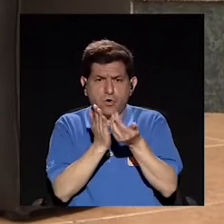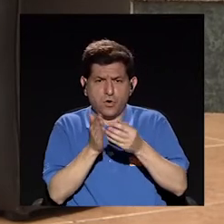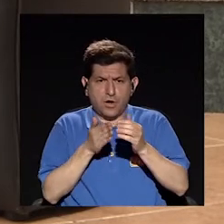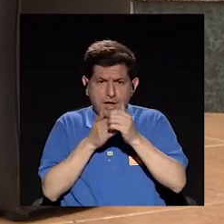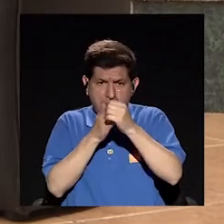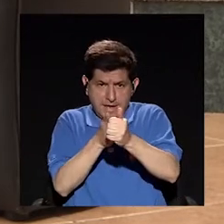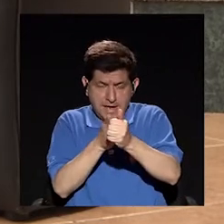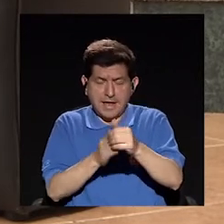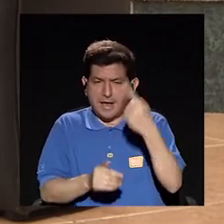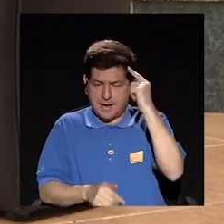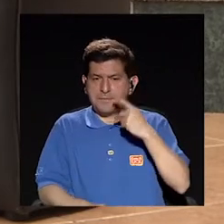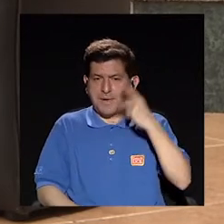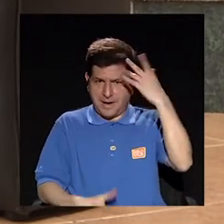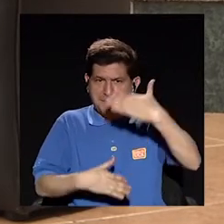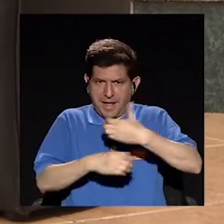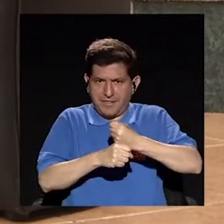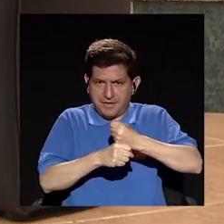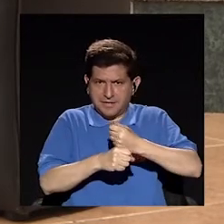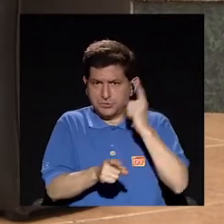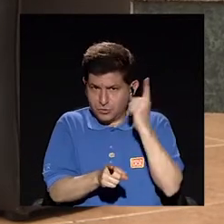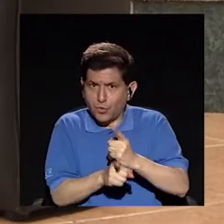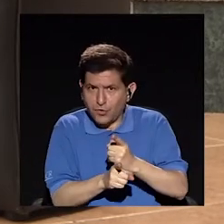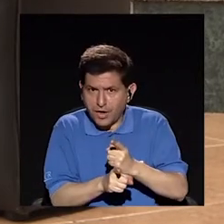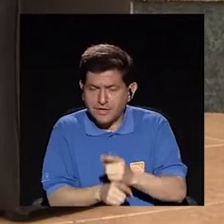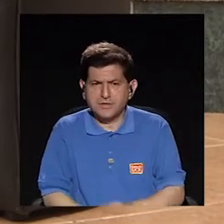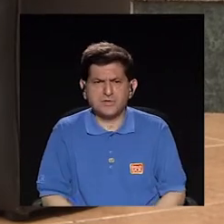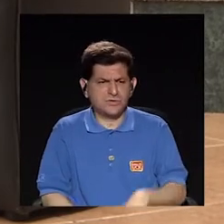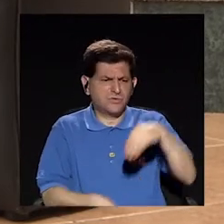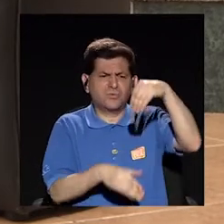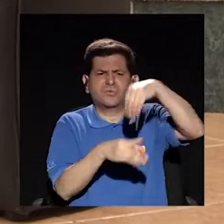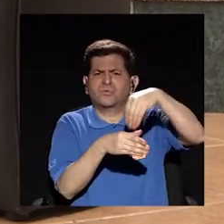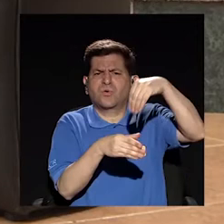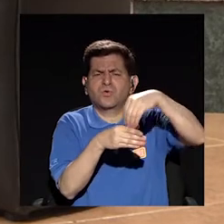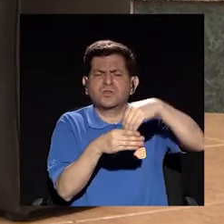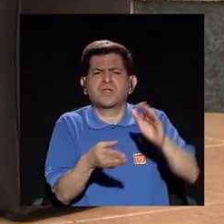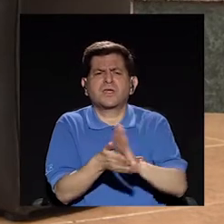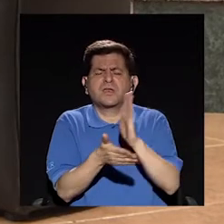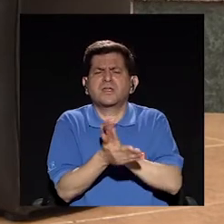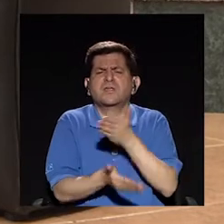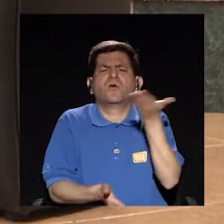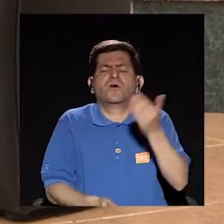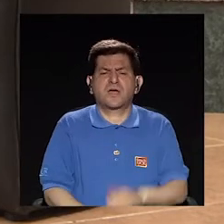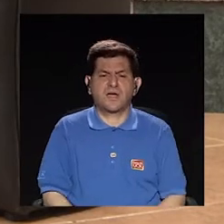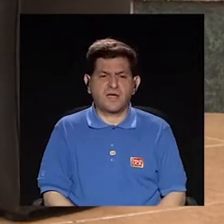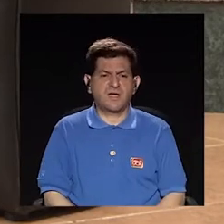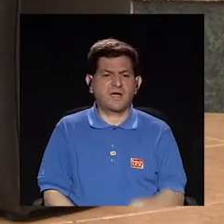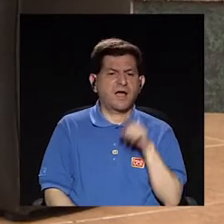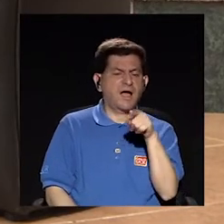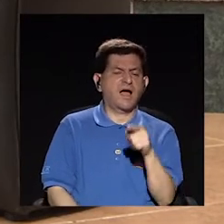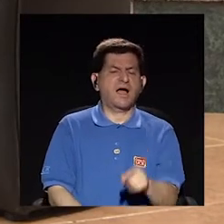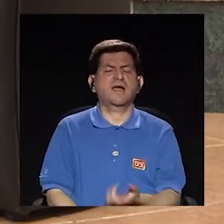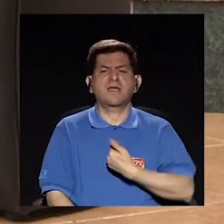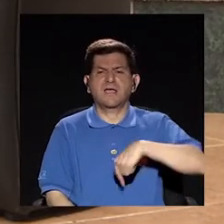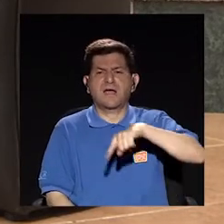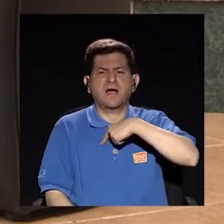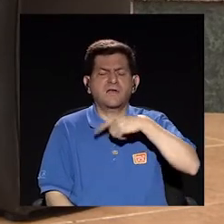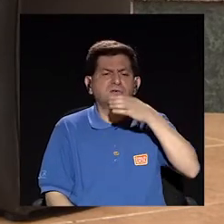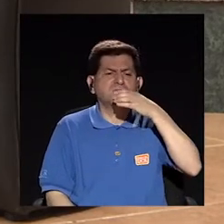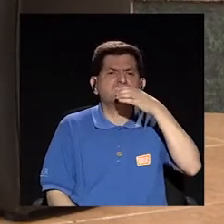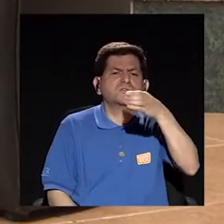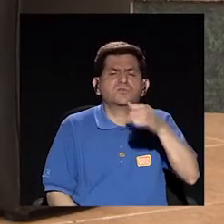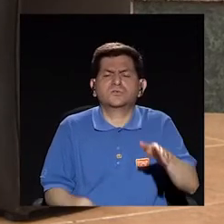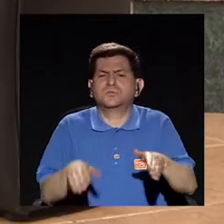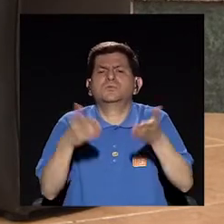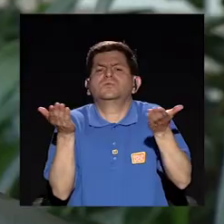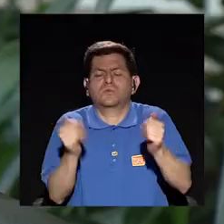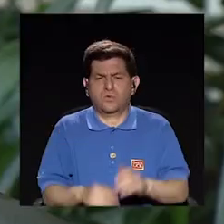para padres. Correcto. ¿Qué contiene este documento? ¿En qué nos puede? ¿Qué